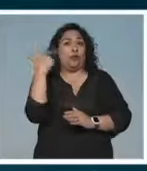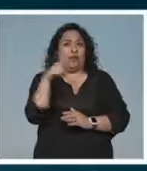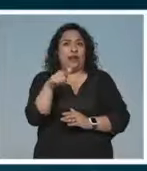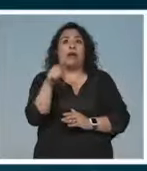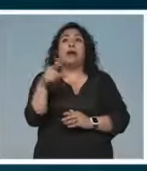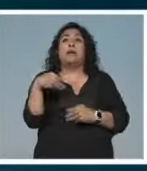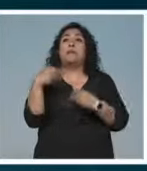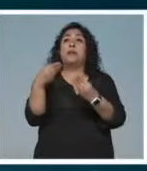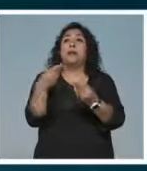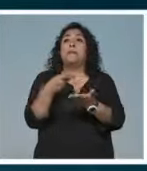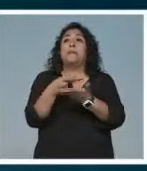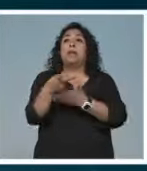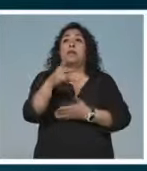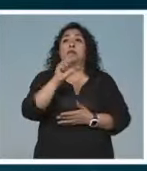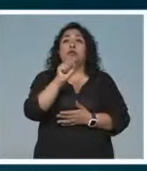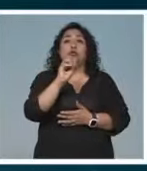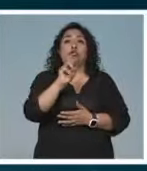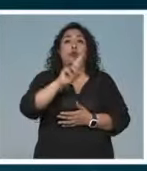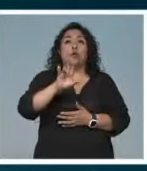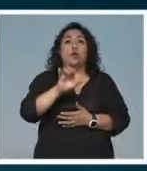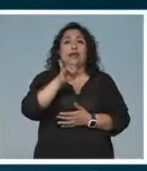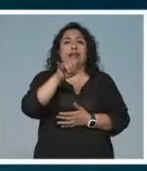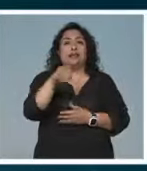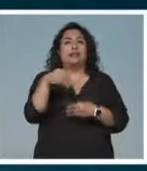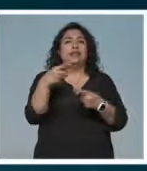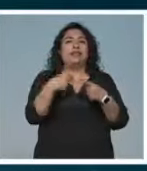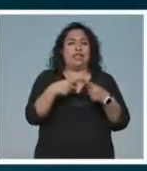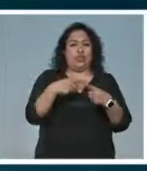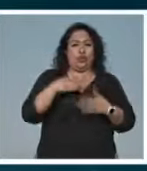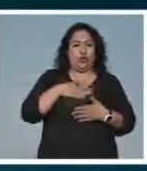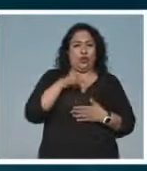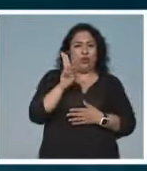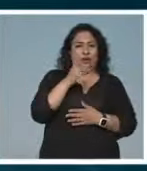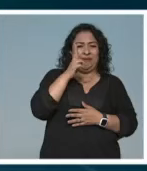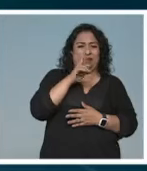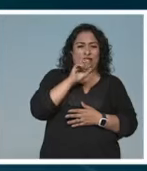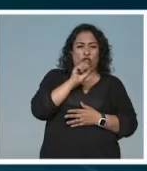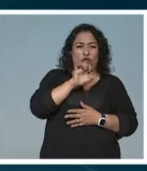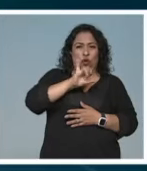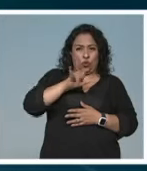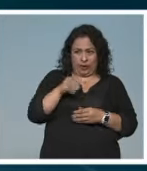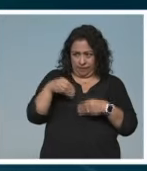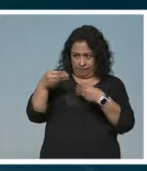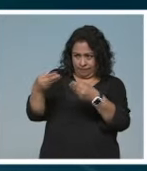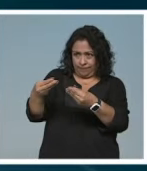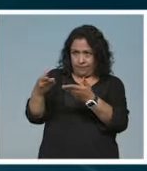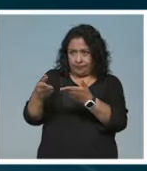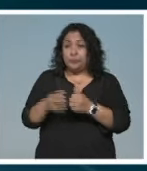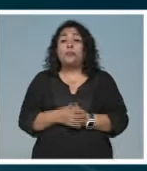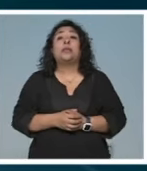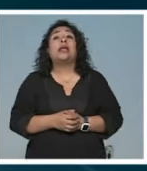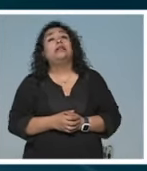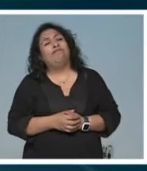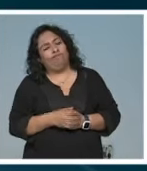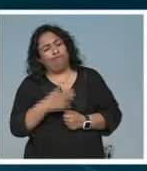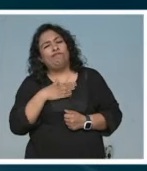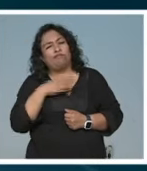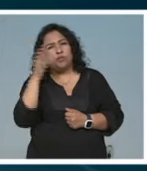recibió la presea Sor Juana Inés de la Cruz, que entrega la Universidad del Claustro de Sor Juana. Creo que